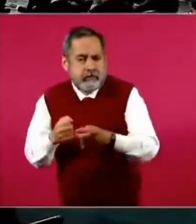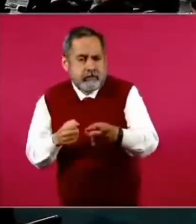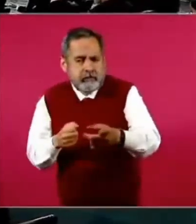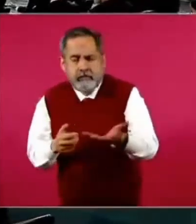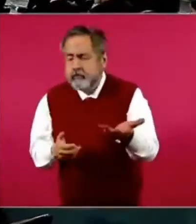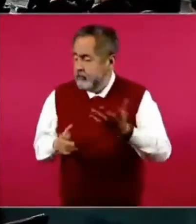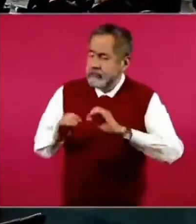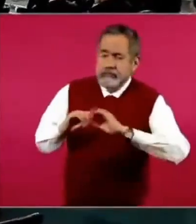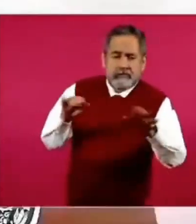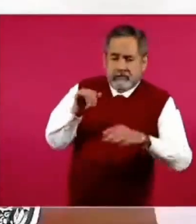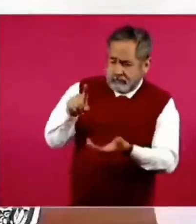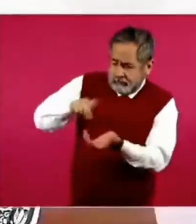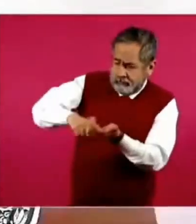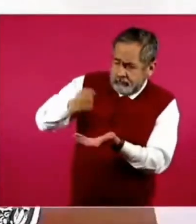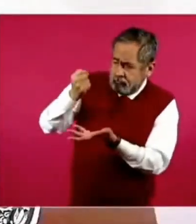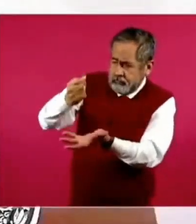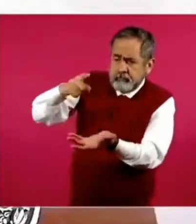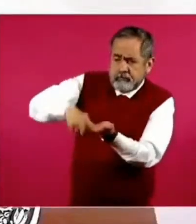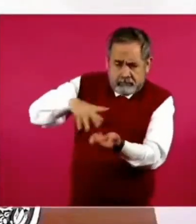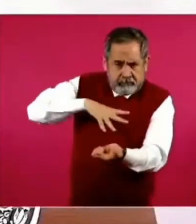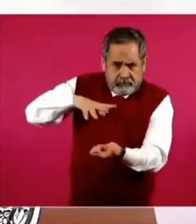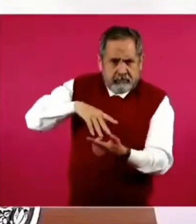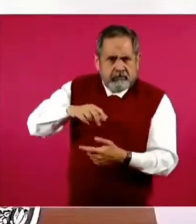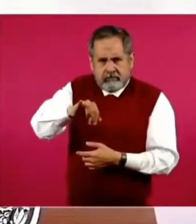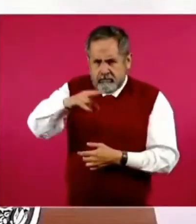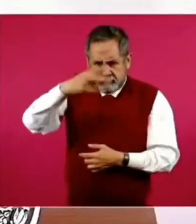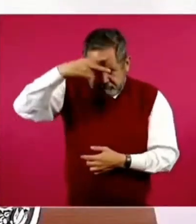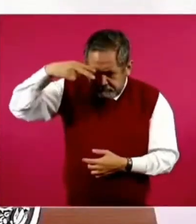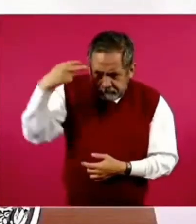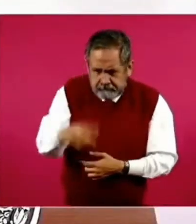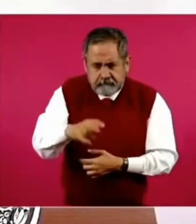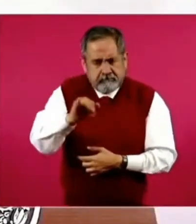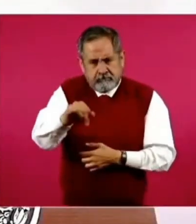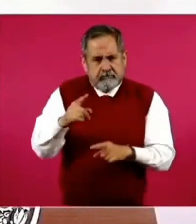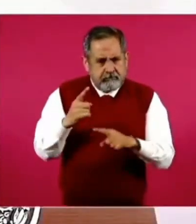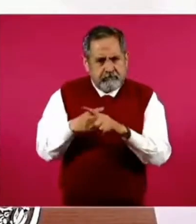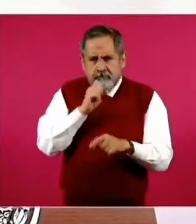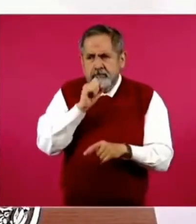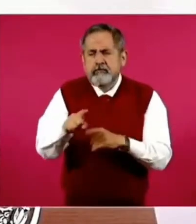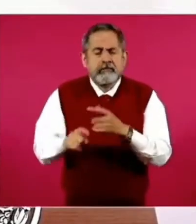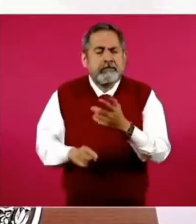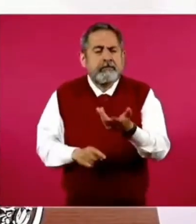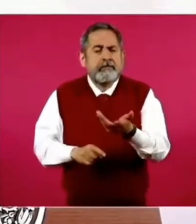dinero destinado. Sí, porque son mexicanos. Además,